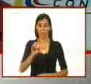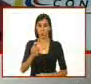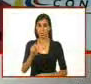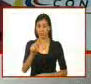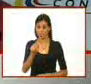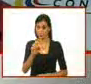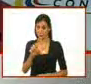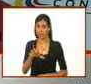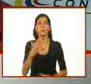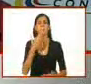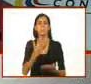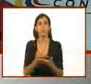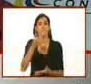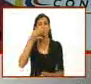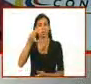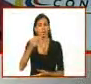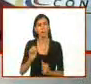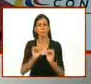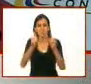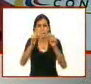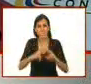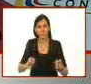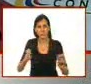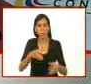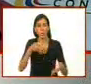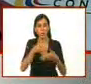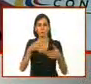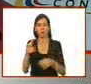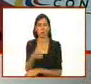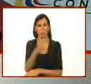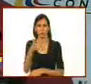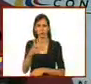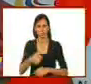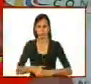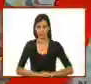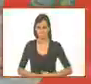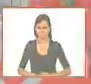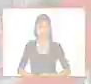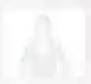Conatel solicitó a la Fiscalía iniciar investigación penal contra Globovisión.